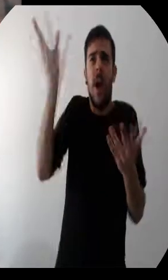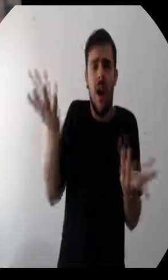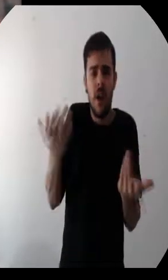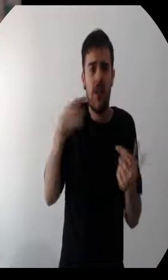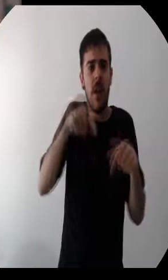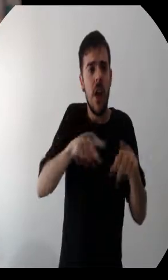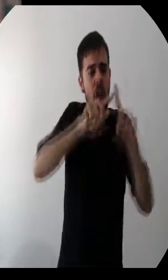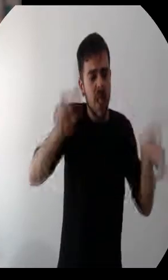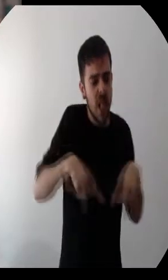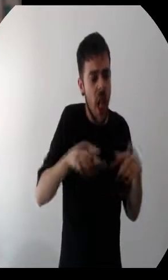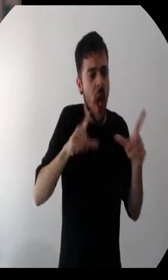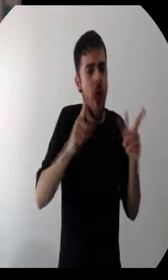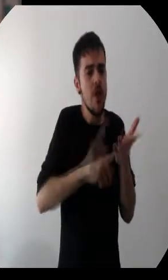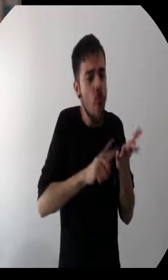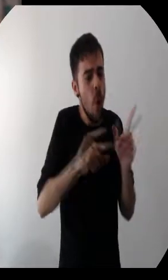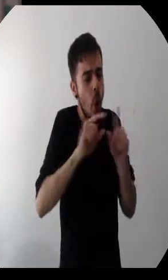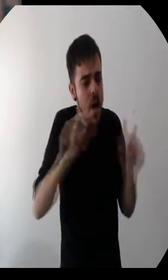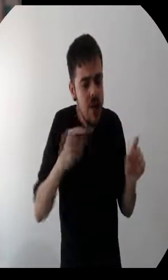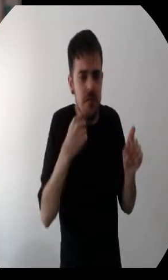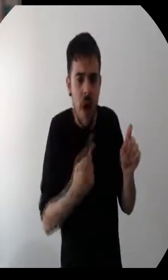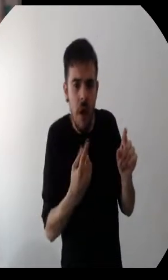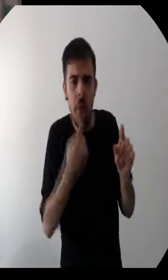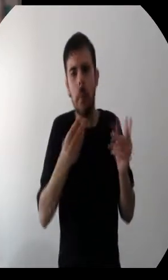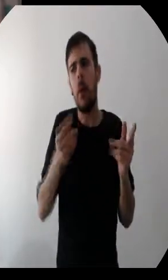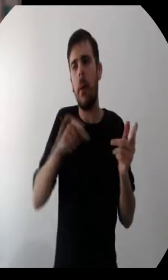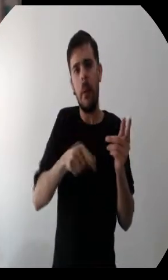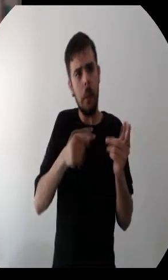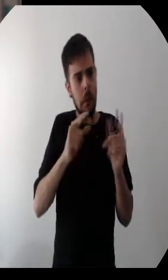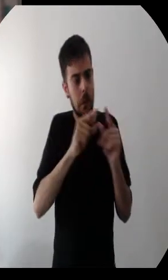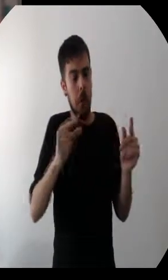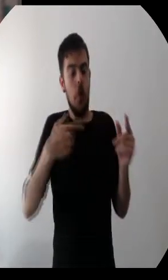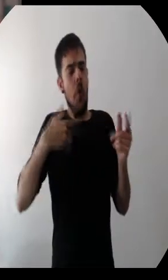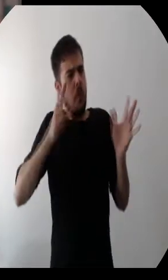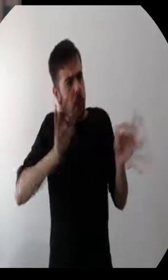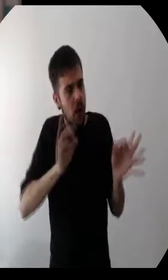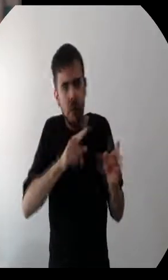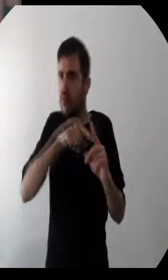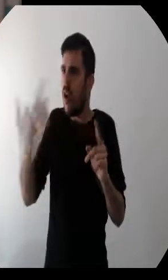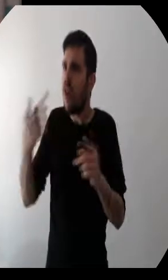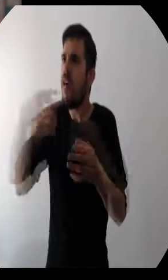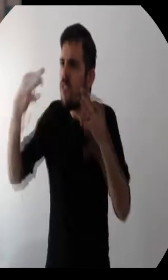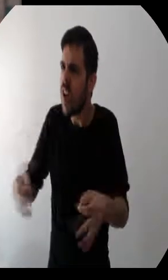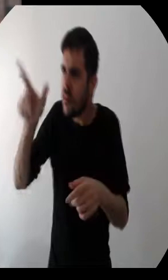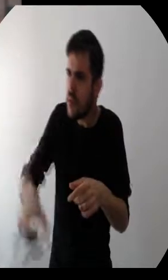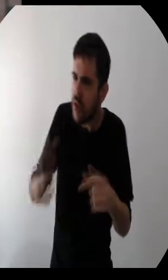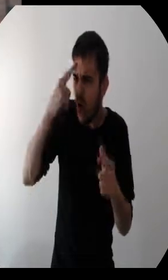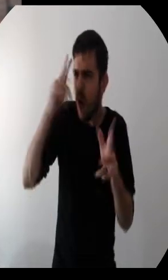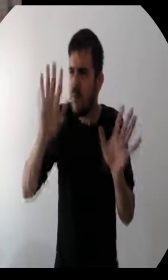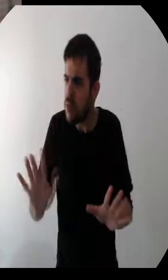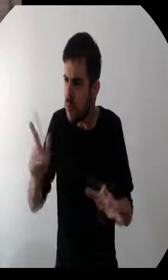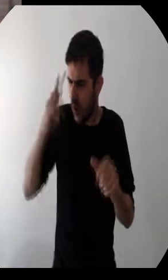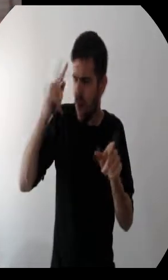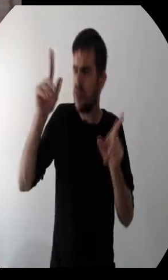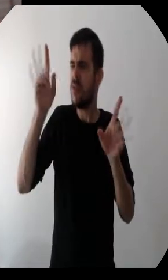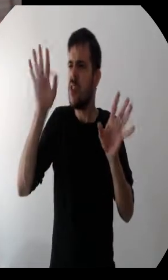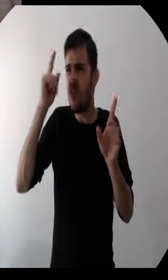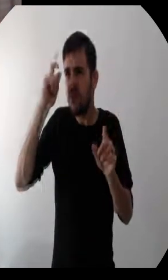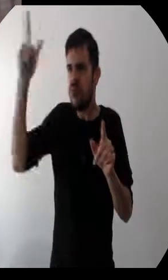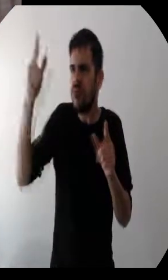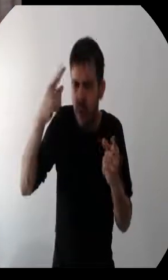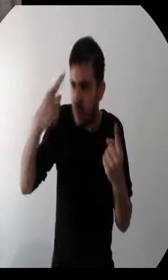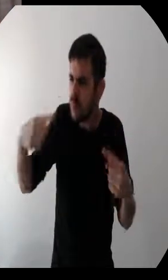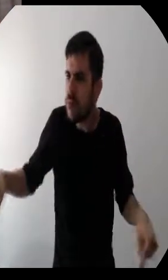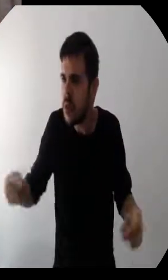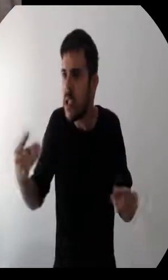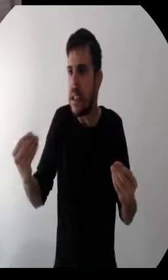es capaz de hacer se ha vuelto excesivamente larga, grande, lo cual preocupa a las sociedades. Por eso, desde hace